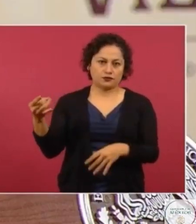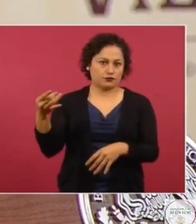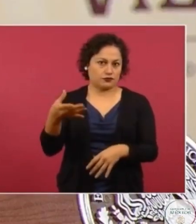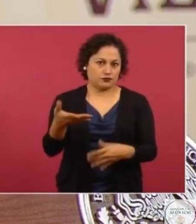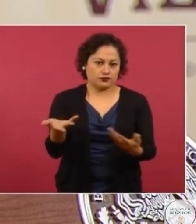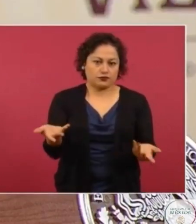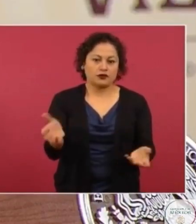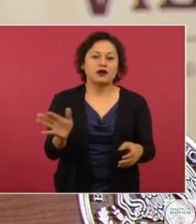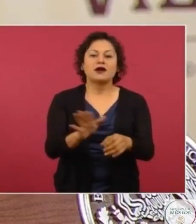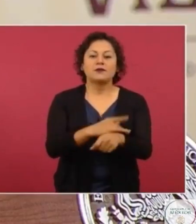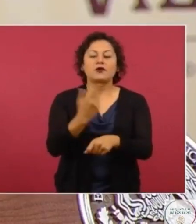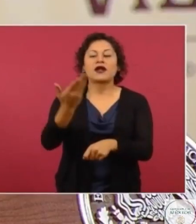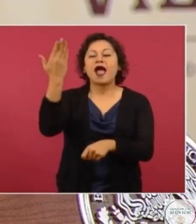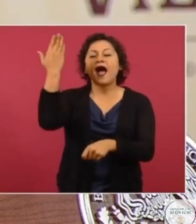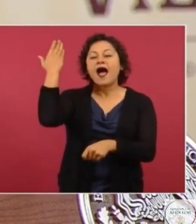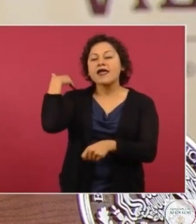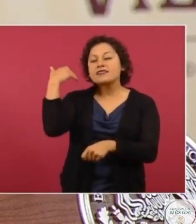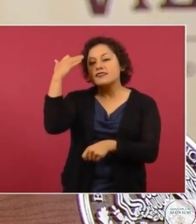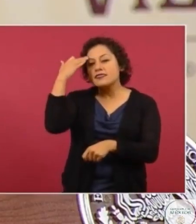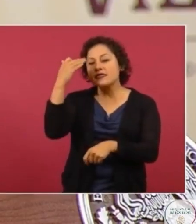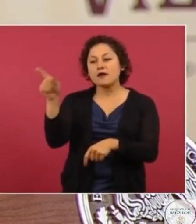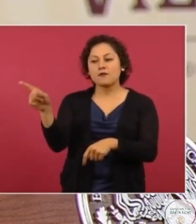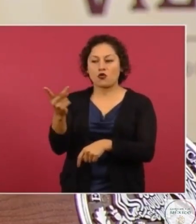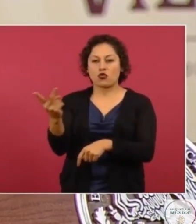porque se enfrentaron